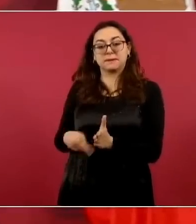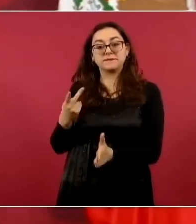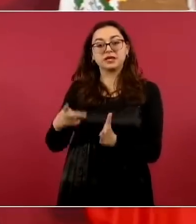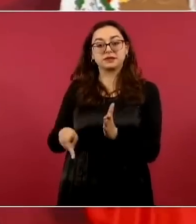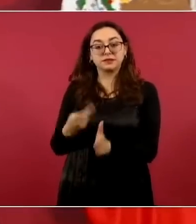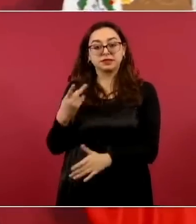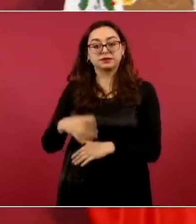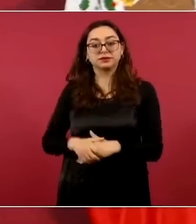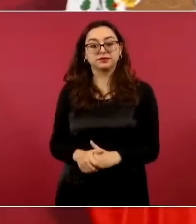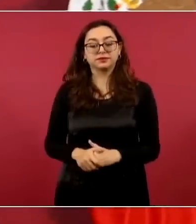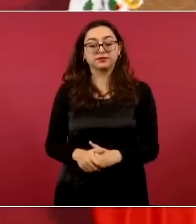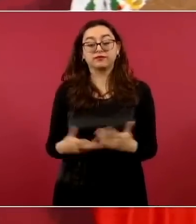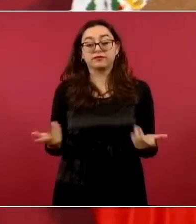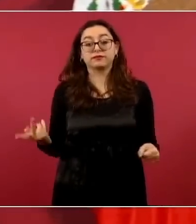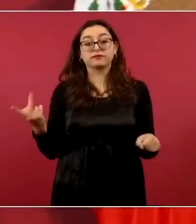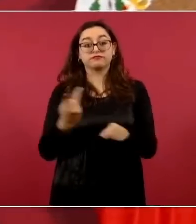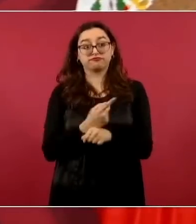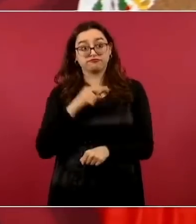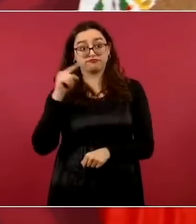aprueban una resolución